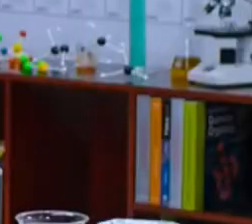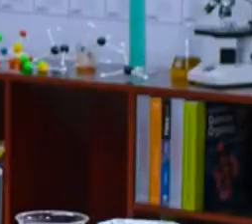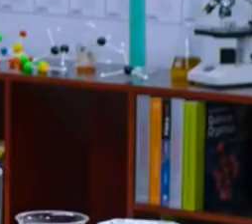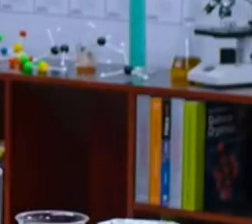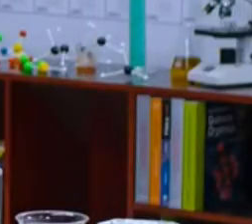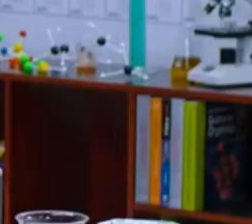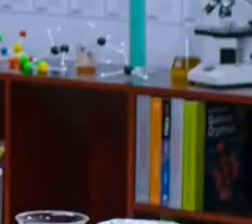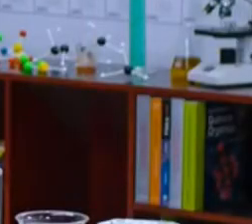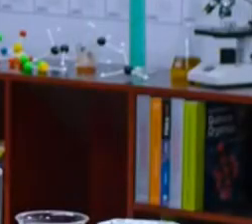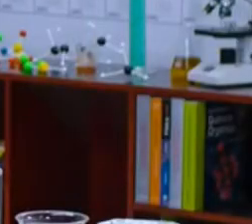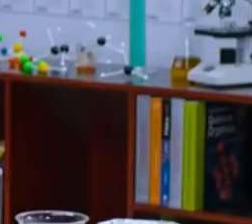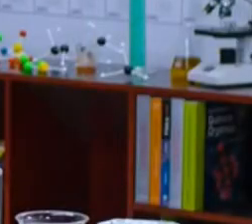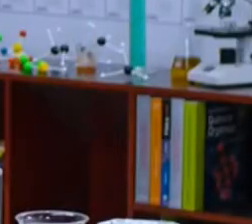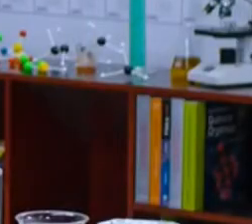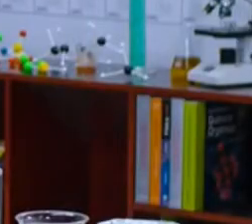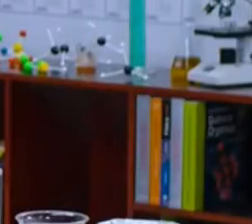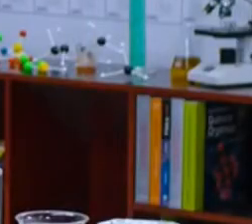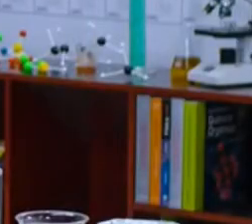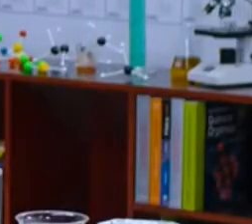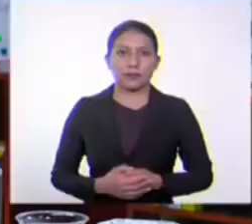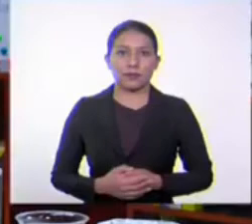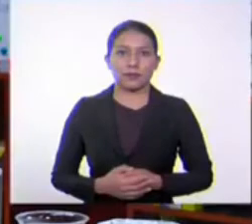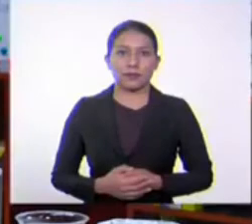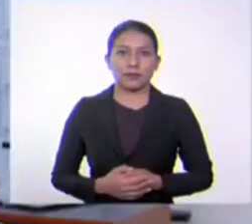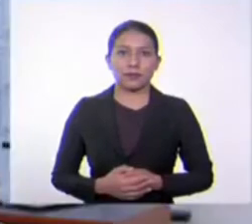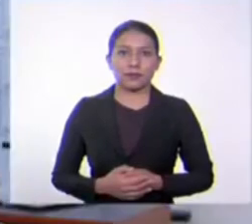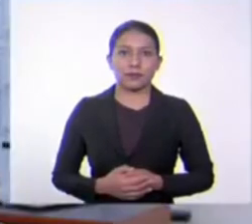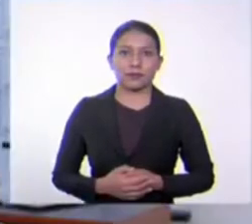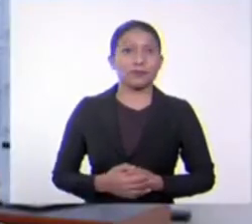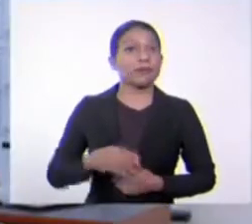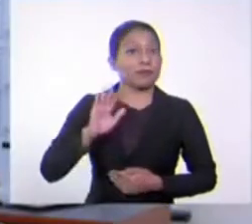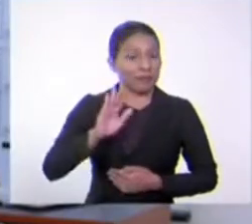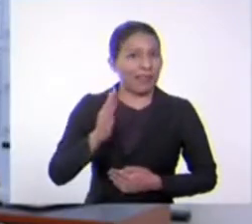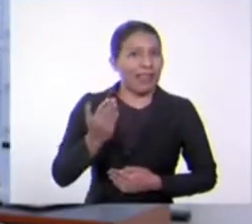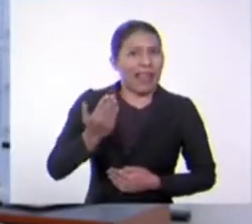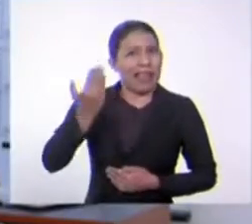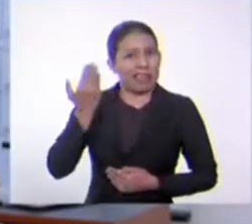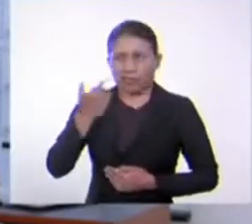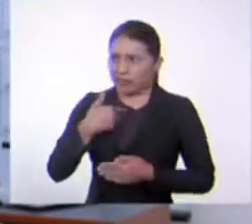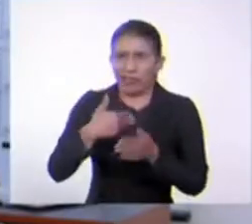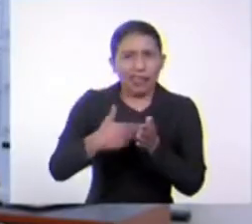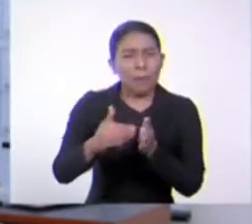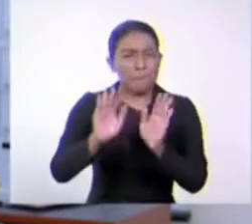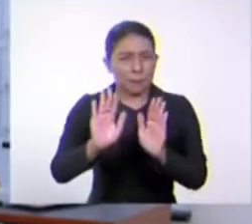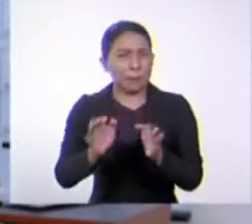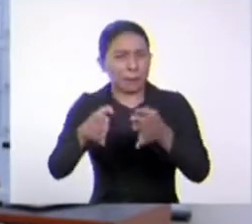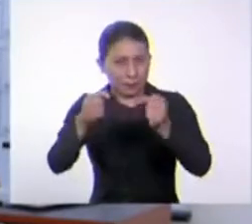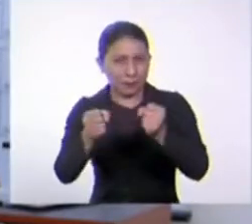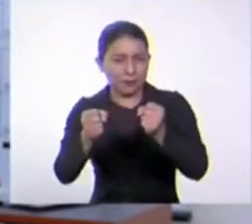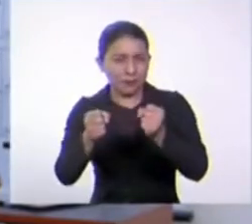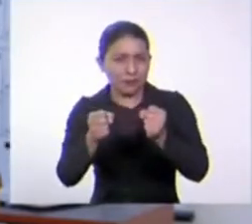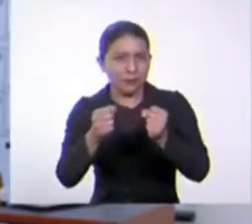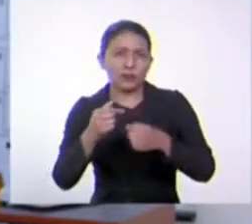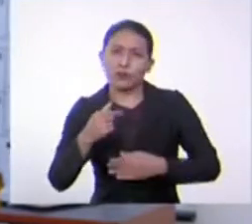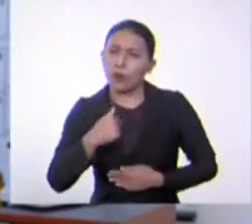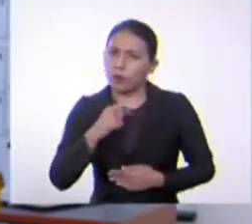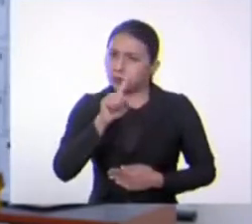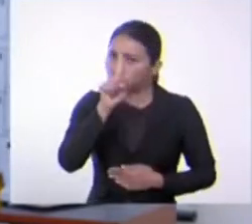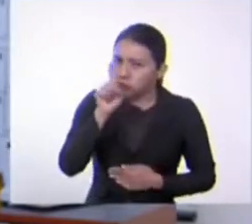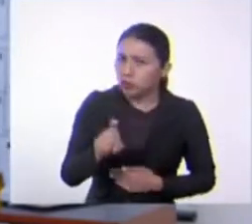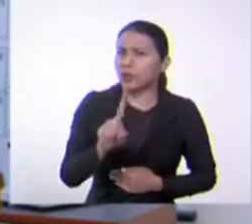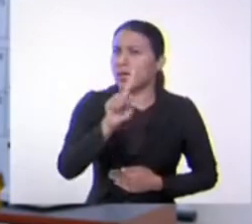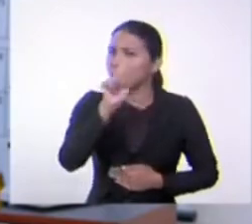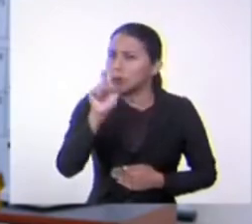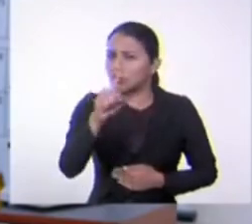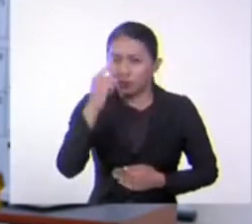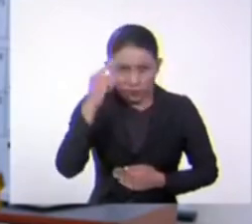bienvenidos nuevamente a su programa Aprendamos en Casa. Antes de que comencemos en esta ocasión, me gustaría hacerte un par de preguntas